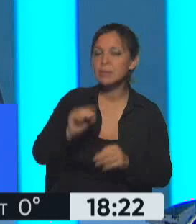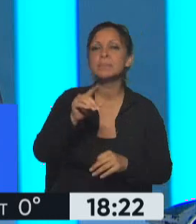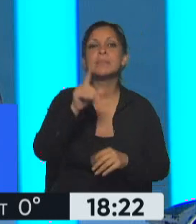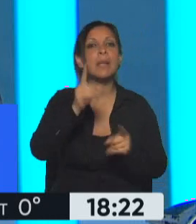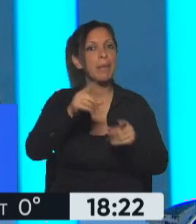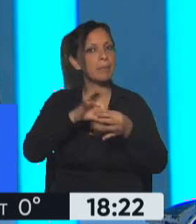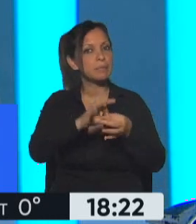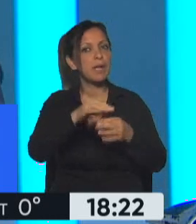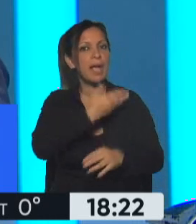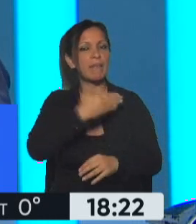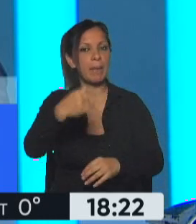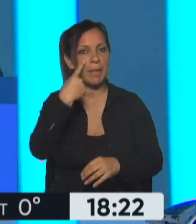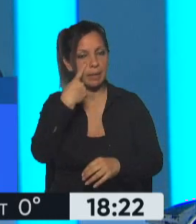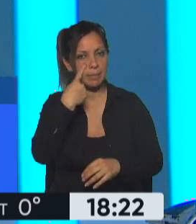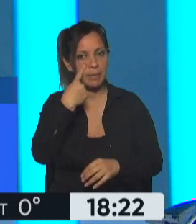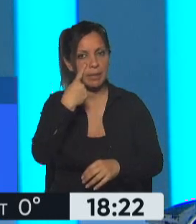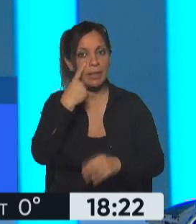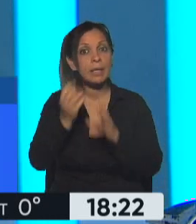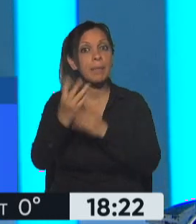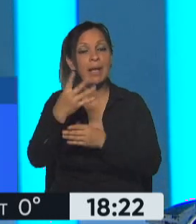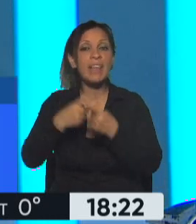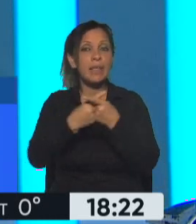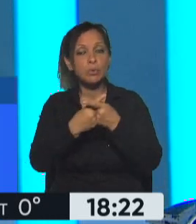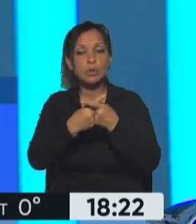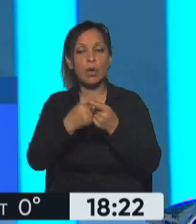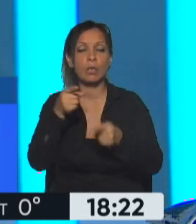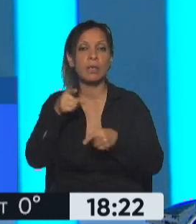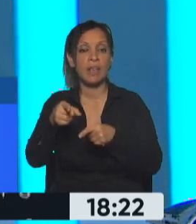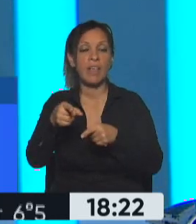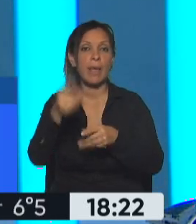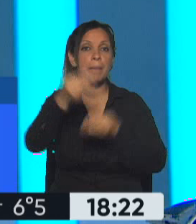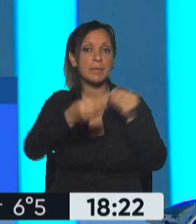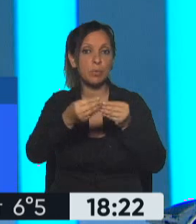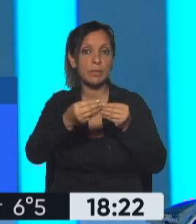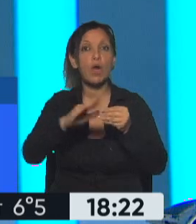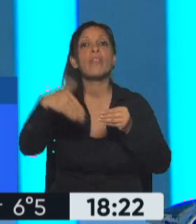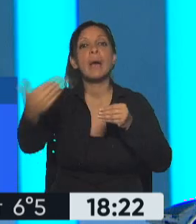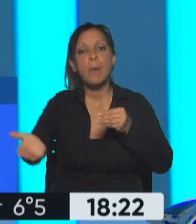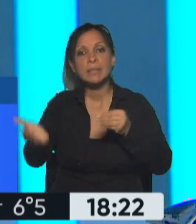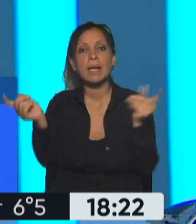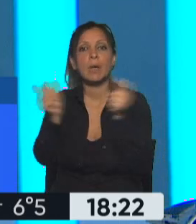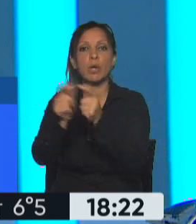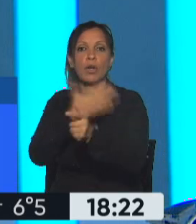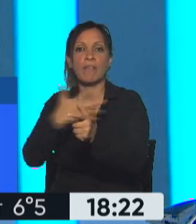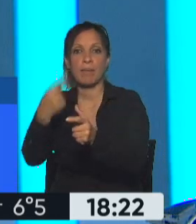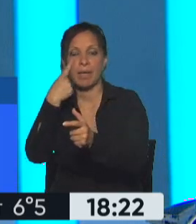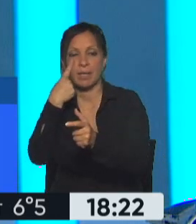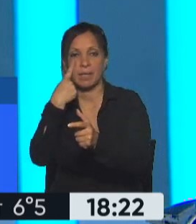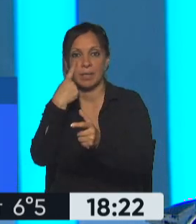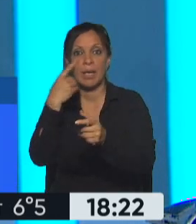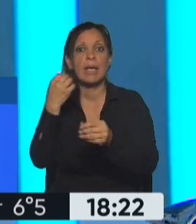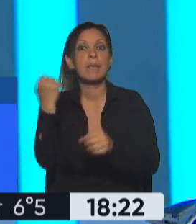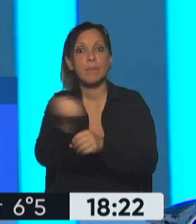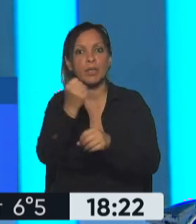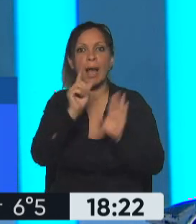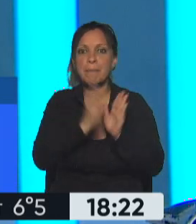tema del Fondo Monetario Internacional. Que aparezca la discusión del presupuesto antes del acuerdo con el fondo y no al revés, porque uno condiciona al otro. Pero lo bueno es